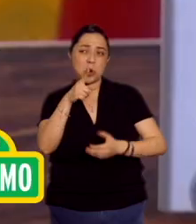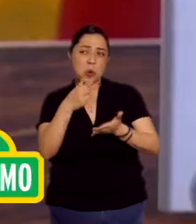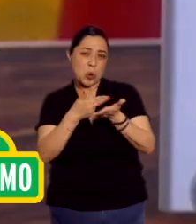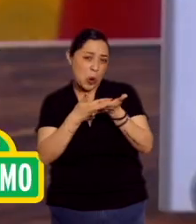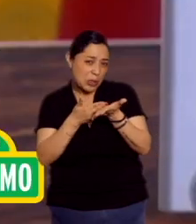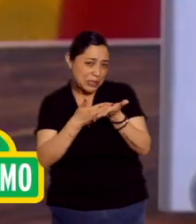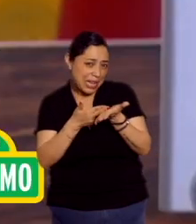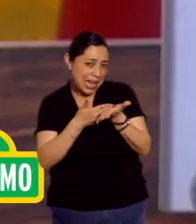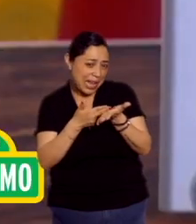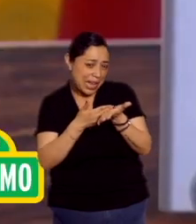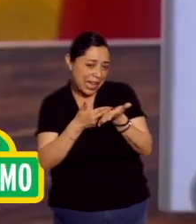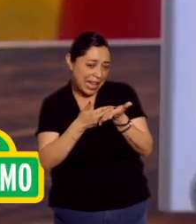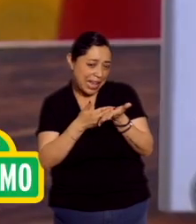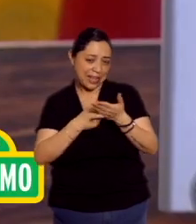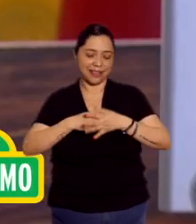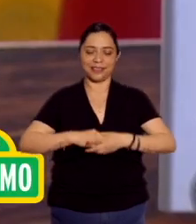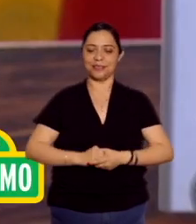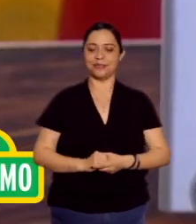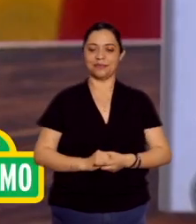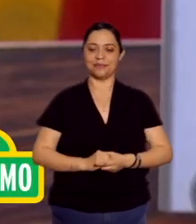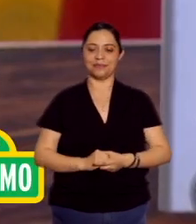rosado.